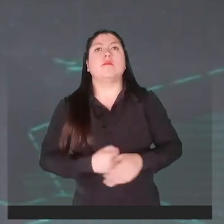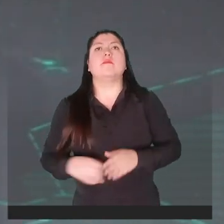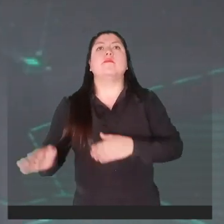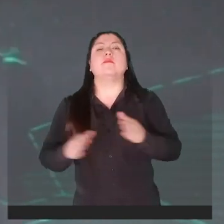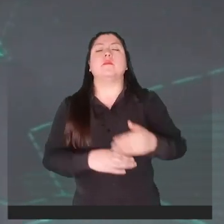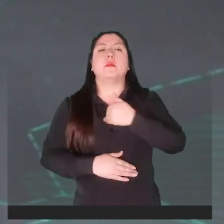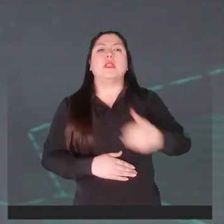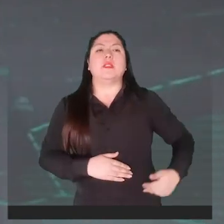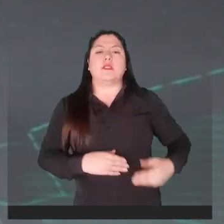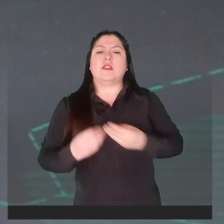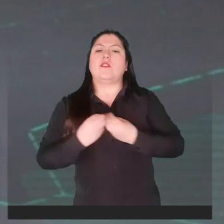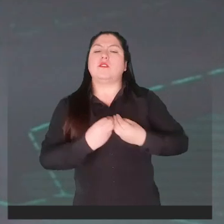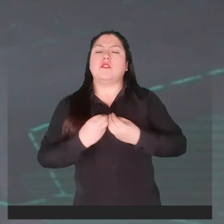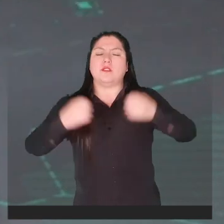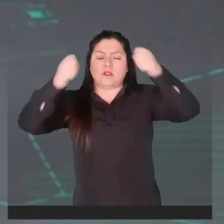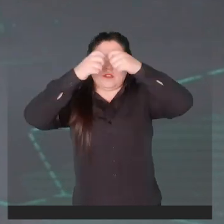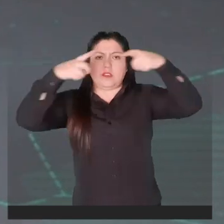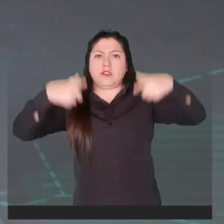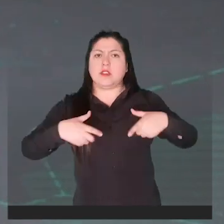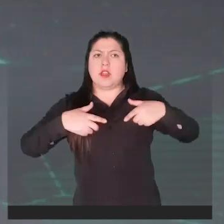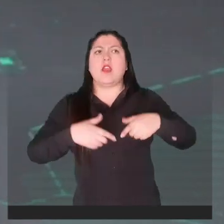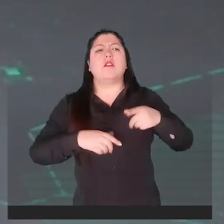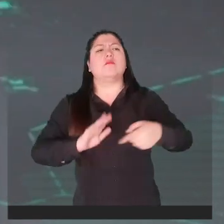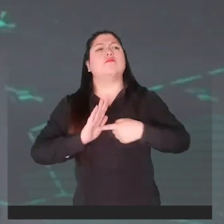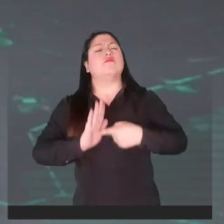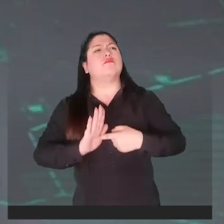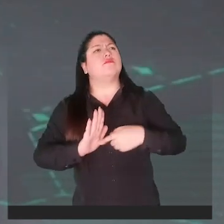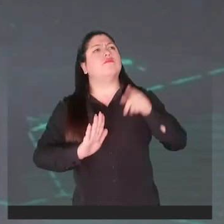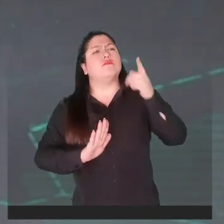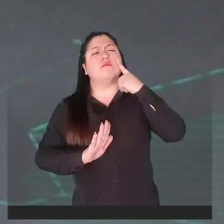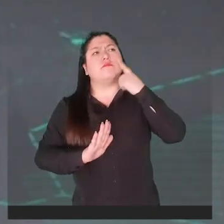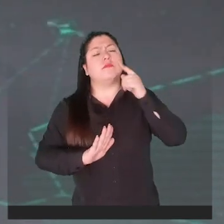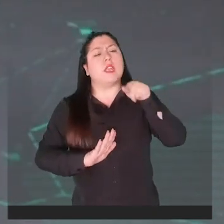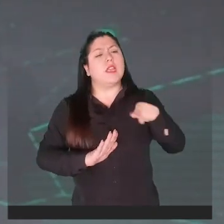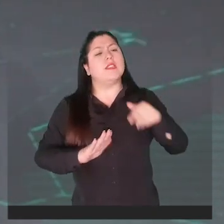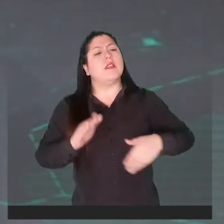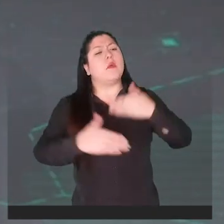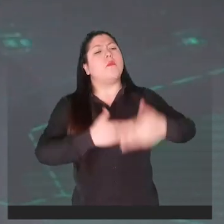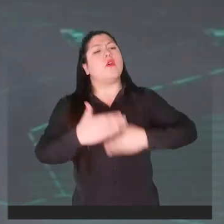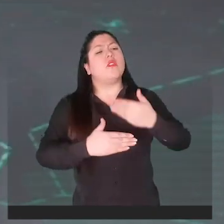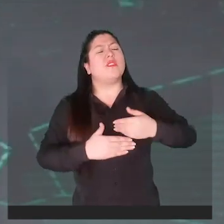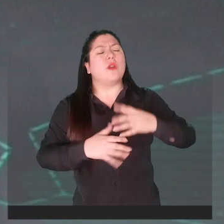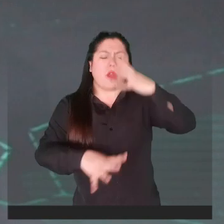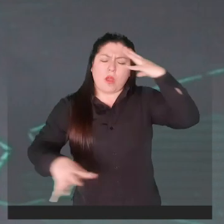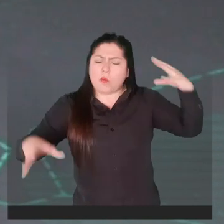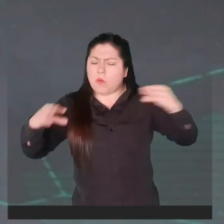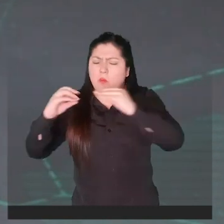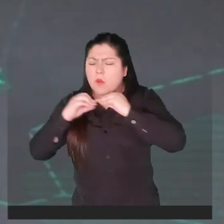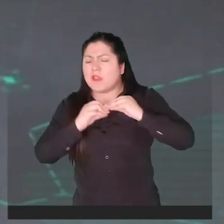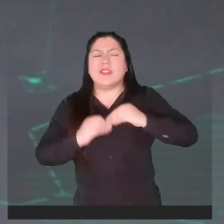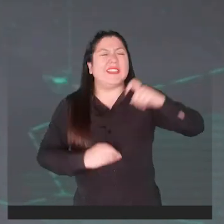Vargas, presidente del Consejo de Estado, hacía una presentación muy clara de que este era un proceso concertado y además